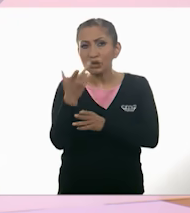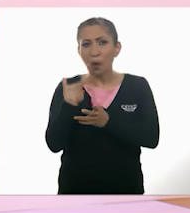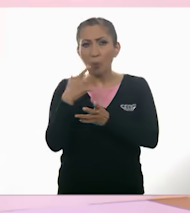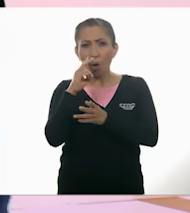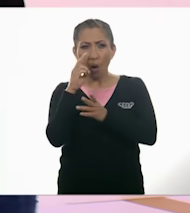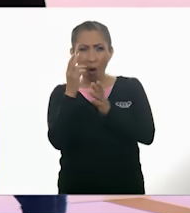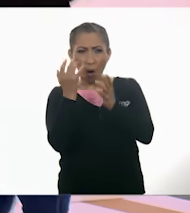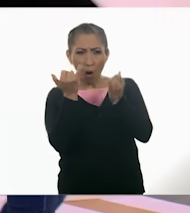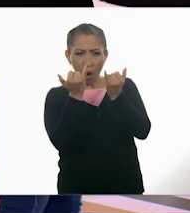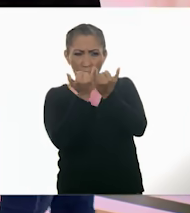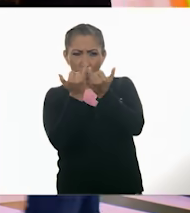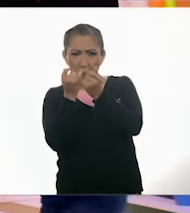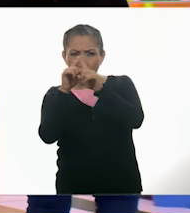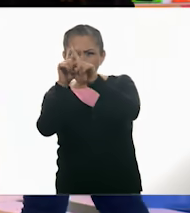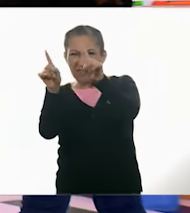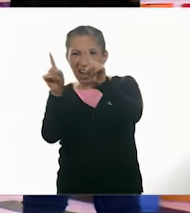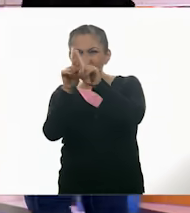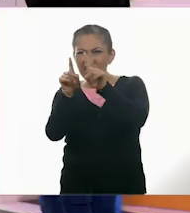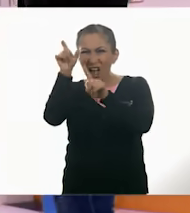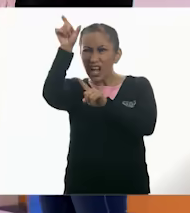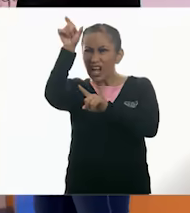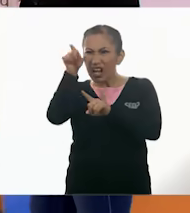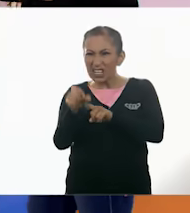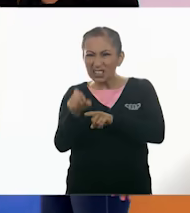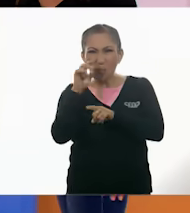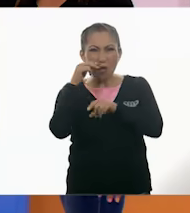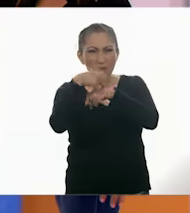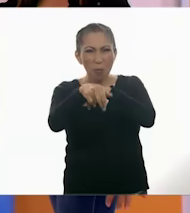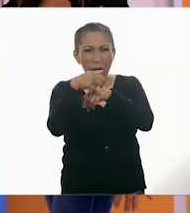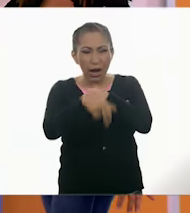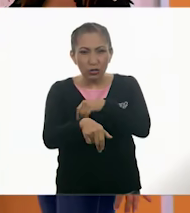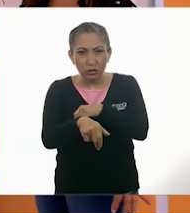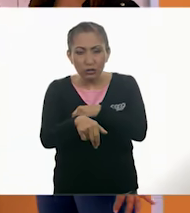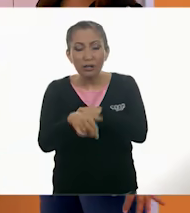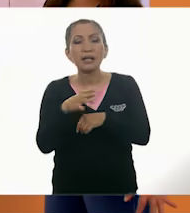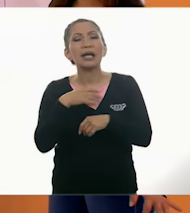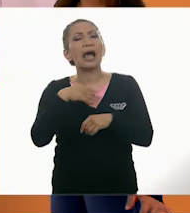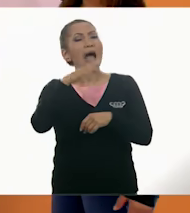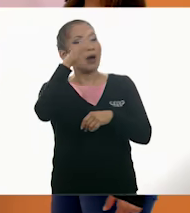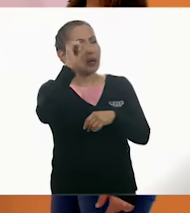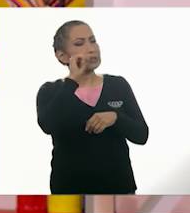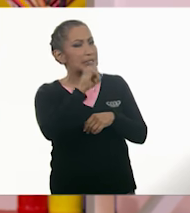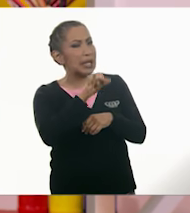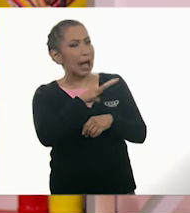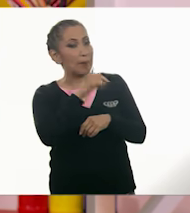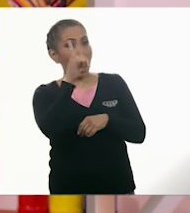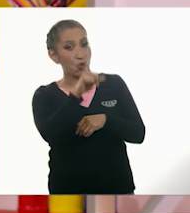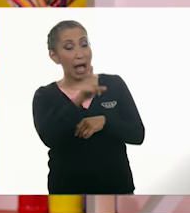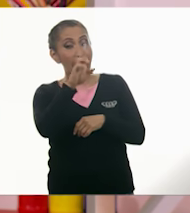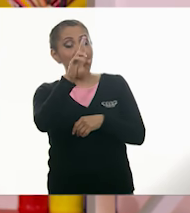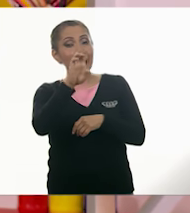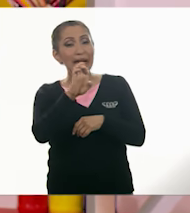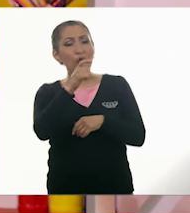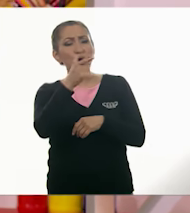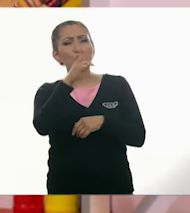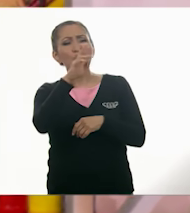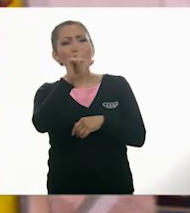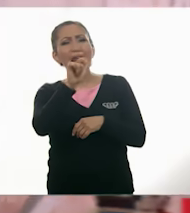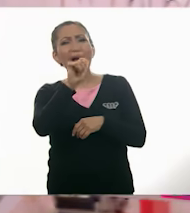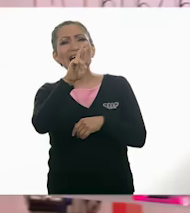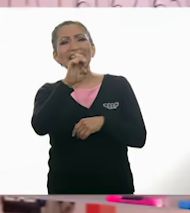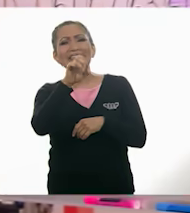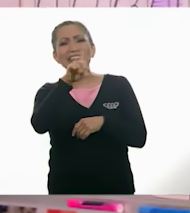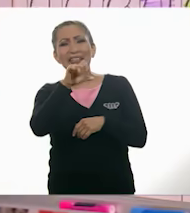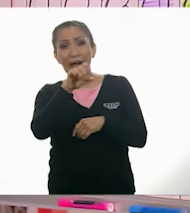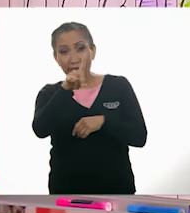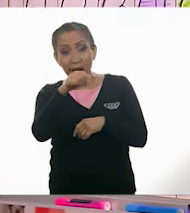regularidades distintas en este tablero? Cierto. Recuerdo que había, por ejemplo, una regularidad era cuando los